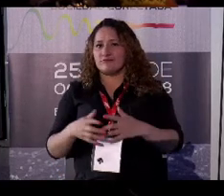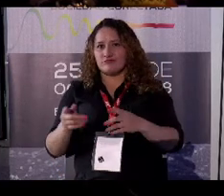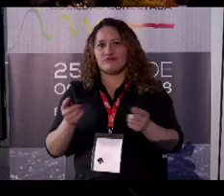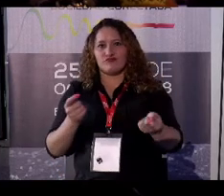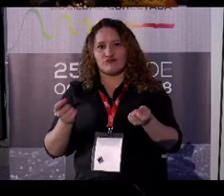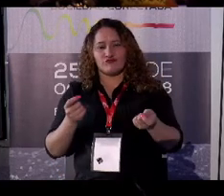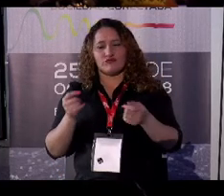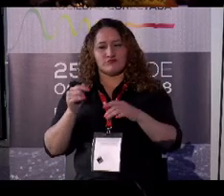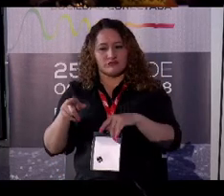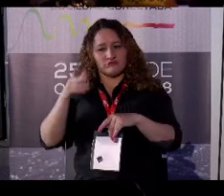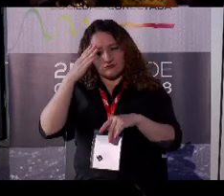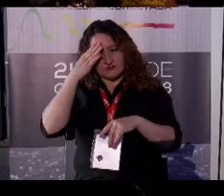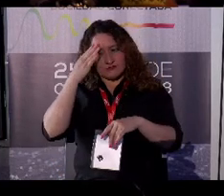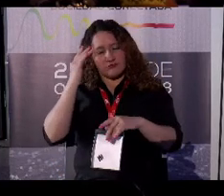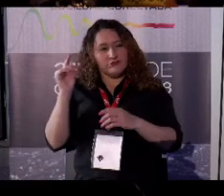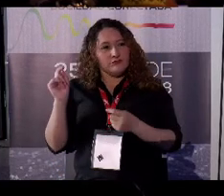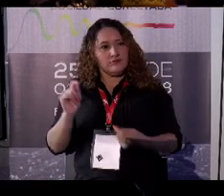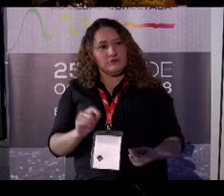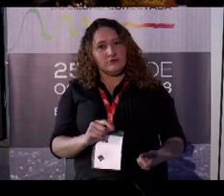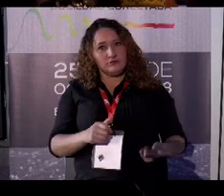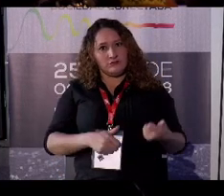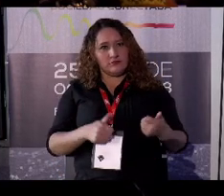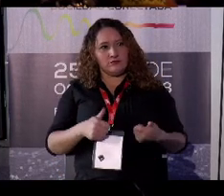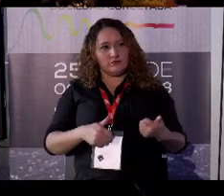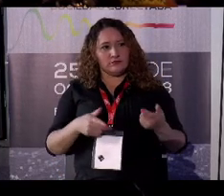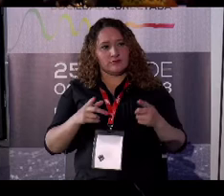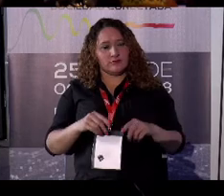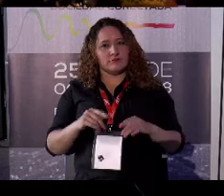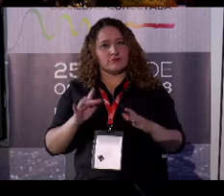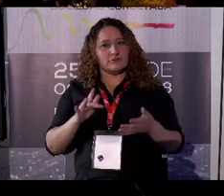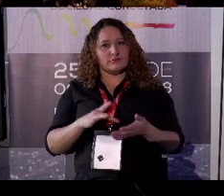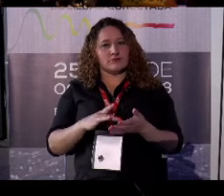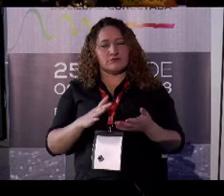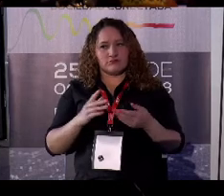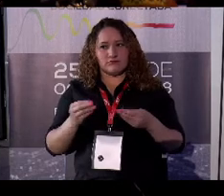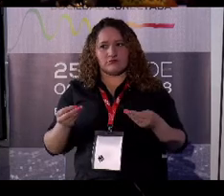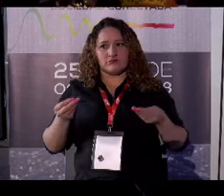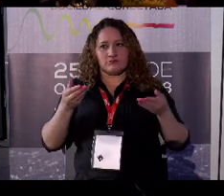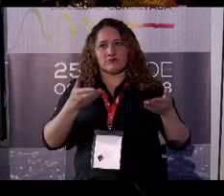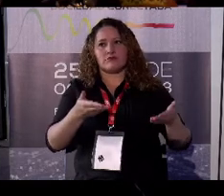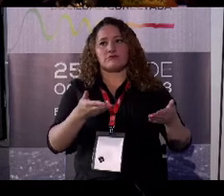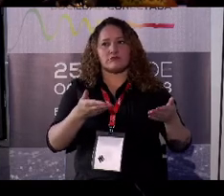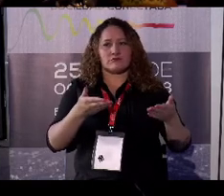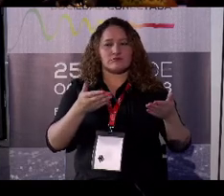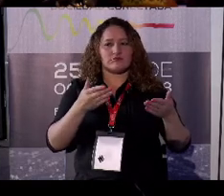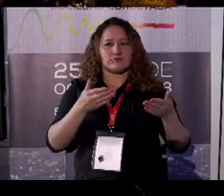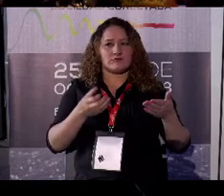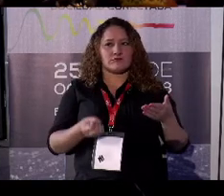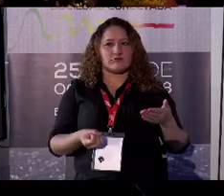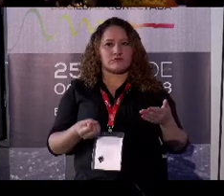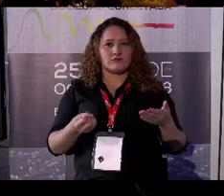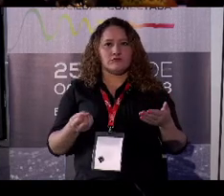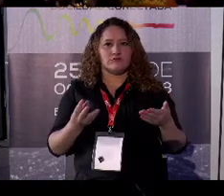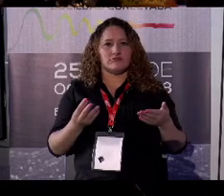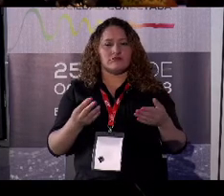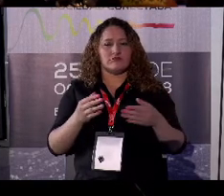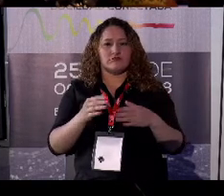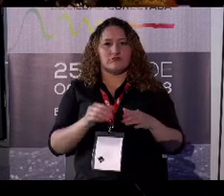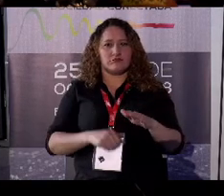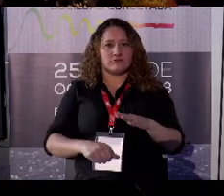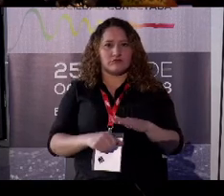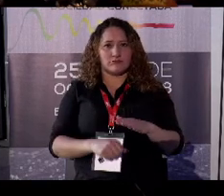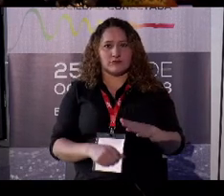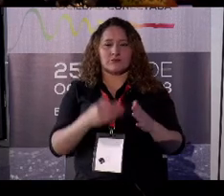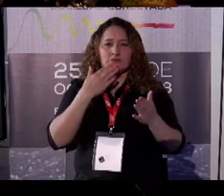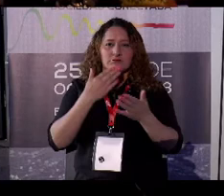en qué capacidad están de inversión y en qué capacidad están de llegar a cubrir una cierta área geográfica. Muy